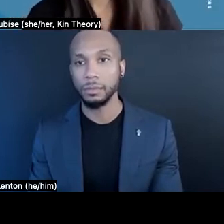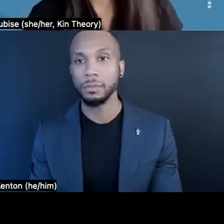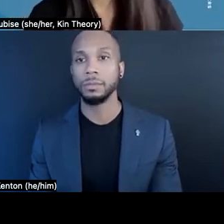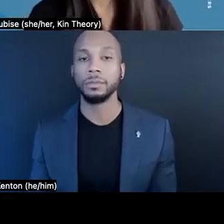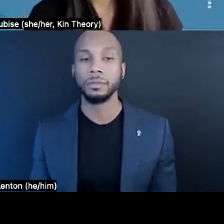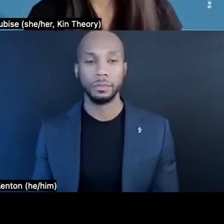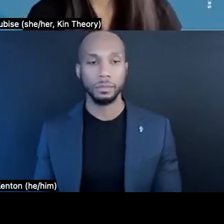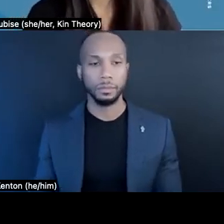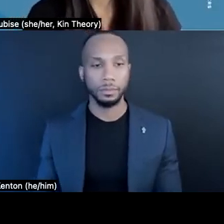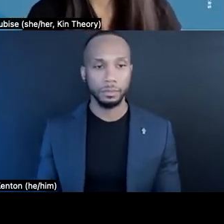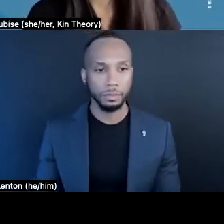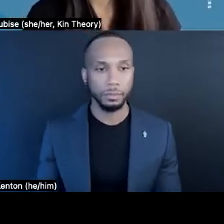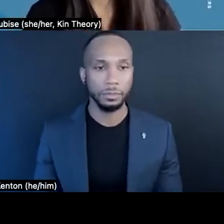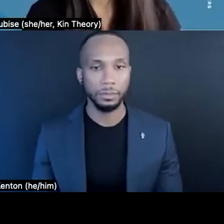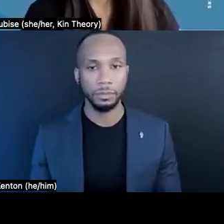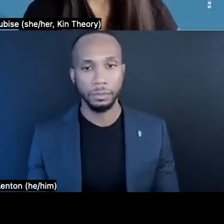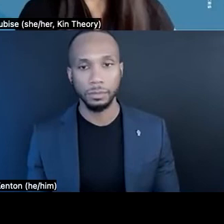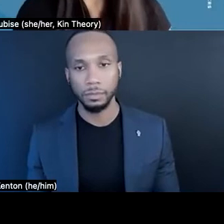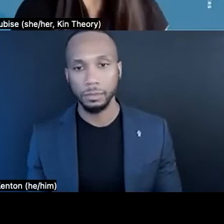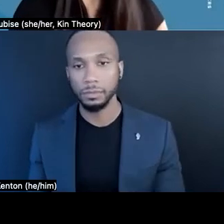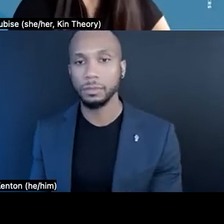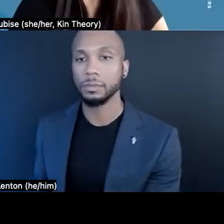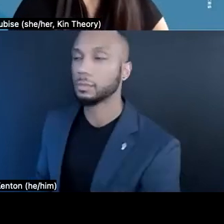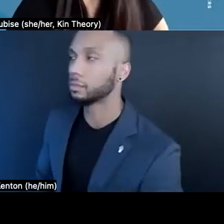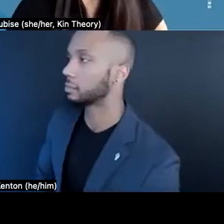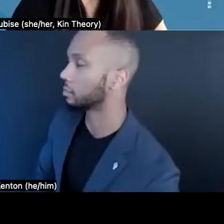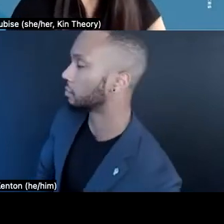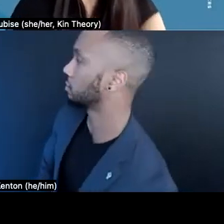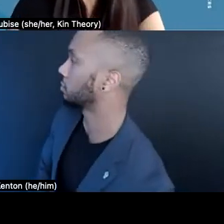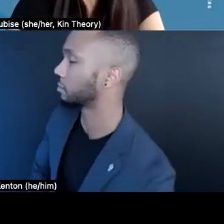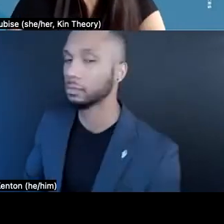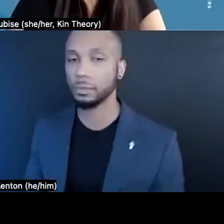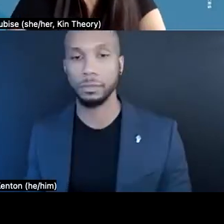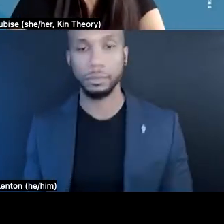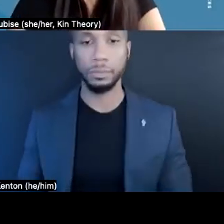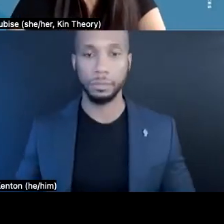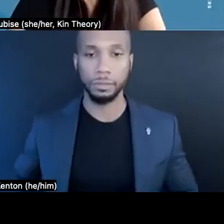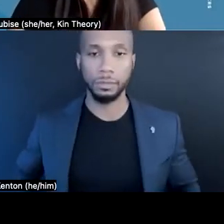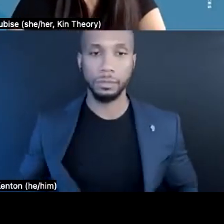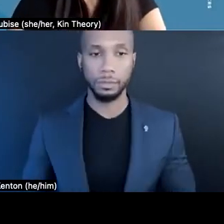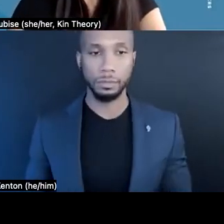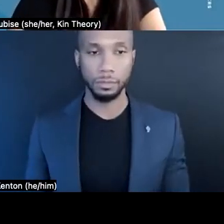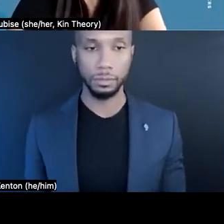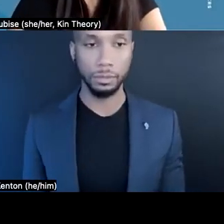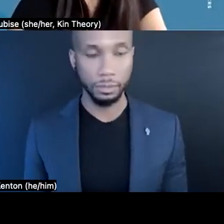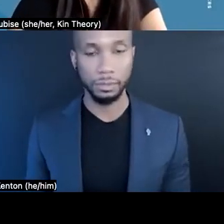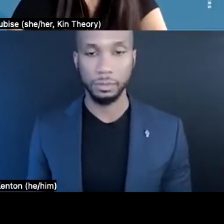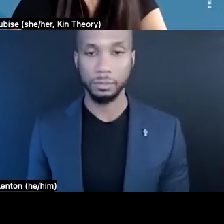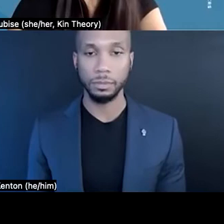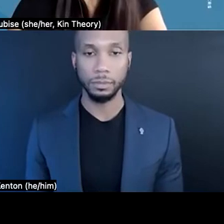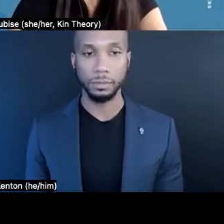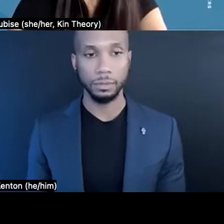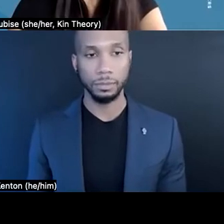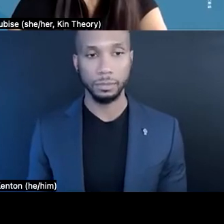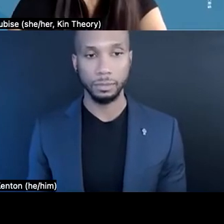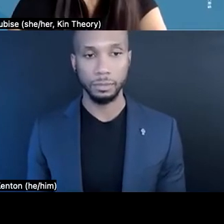con mujeres indígenas o con personas que se identifican como dos espíritus o de la